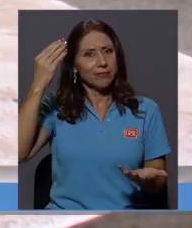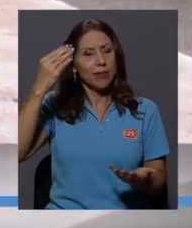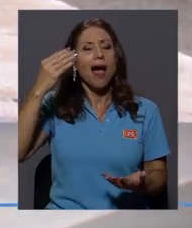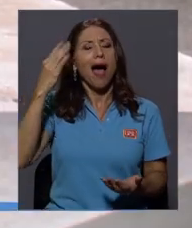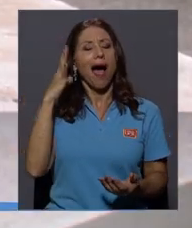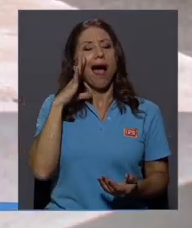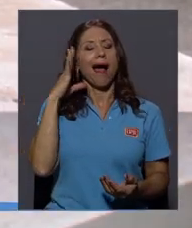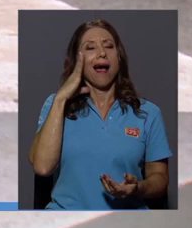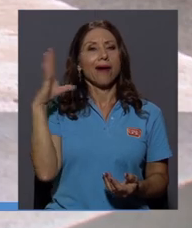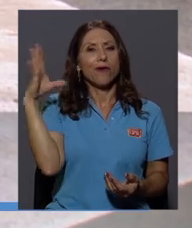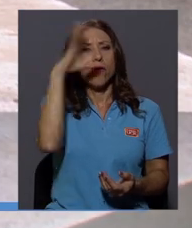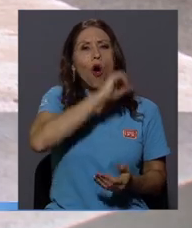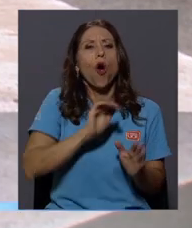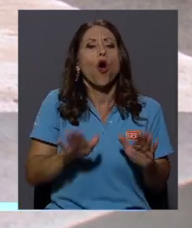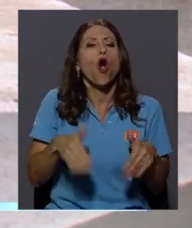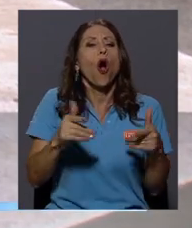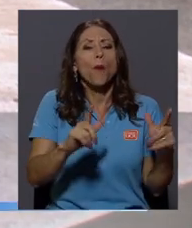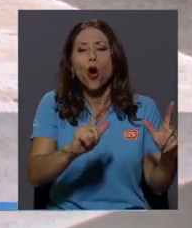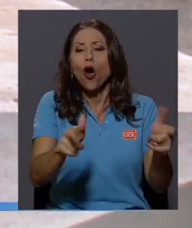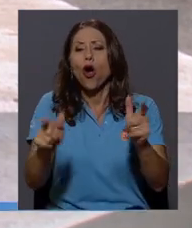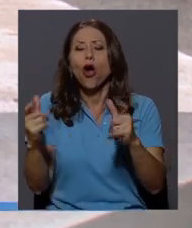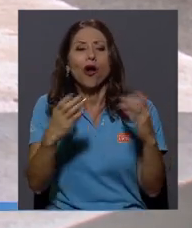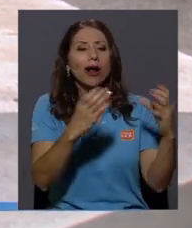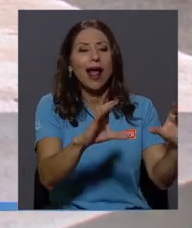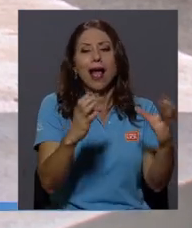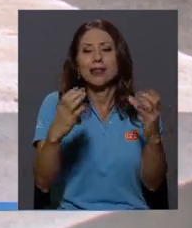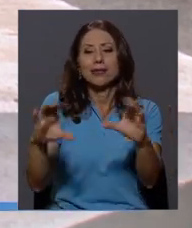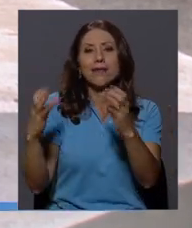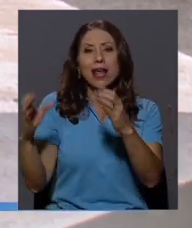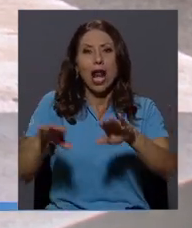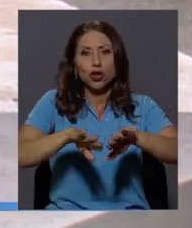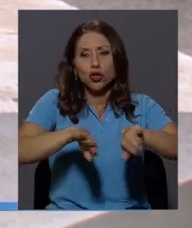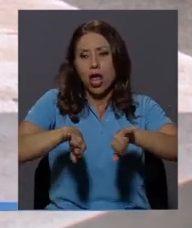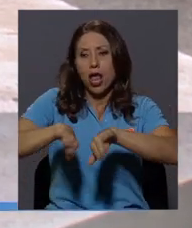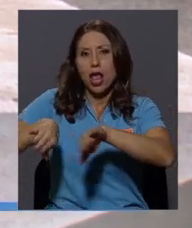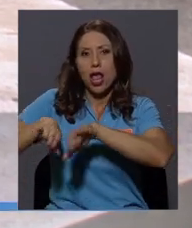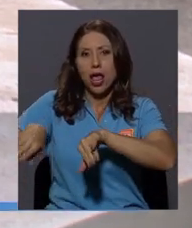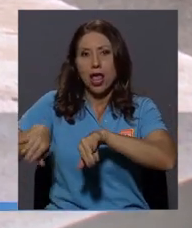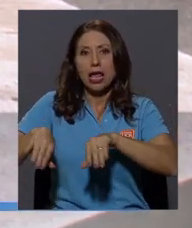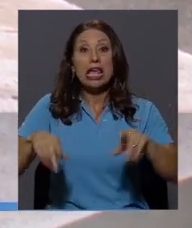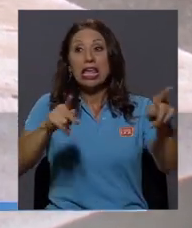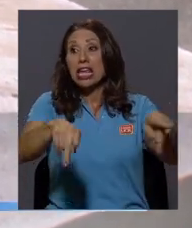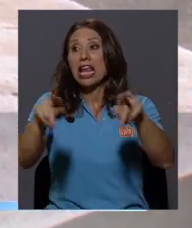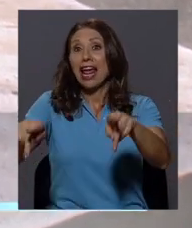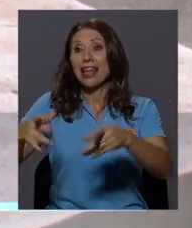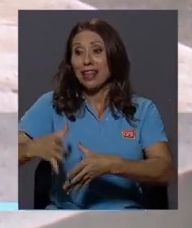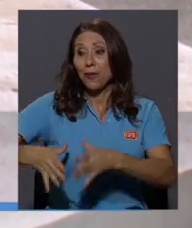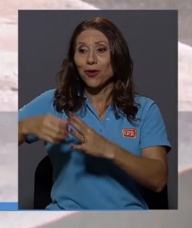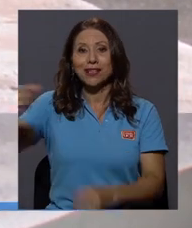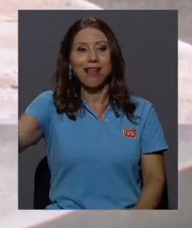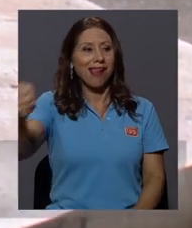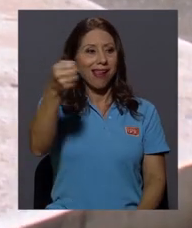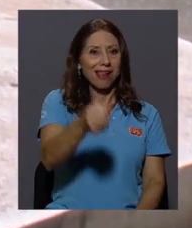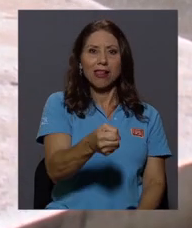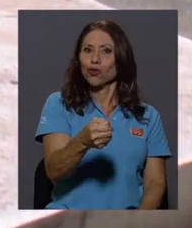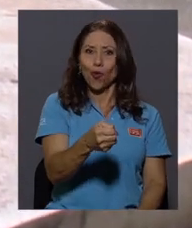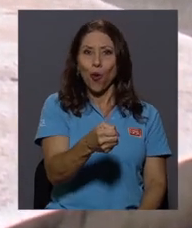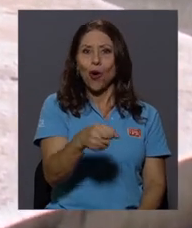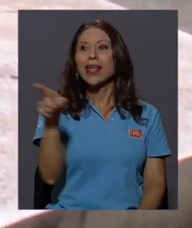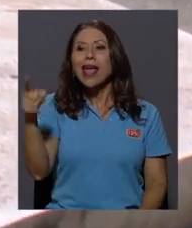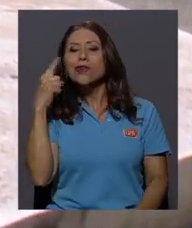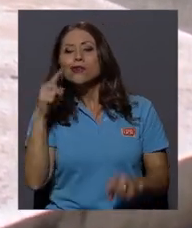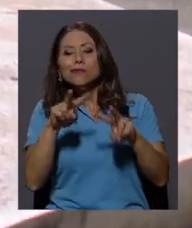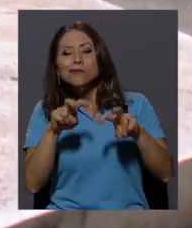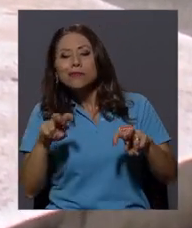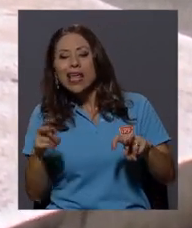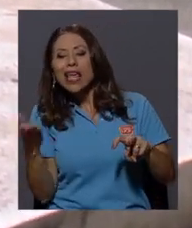cómo clasificar los residuos, y también a la gente tratamos de que no solamente vengan y dejen su bolsa con residuos, sino que sepan qué trajeron,